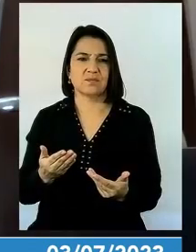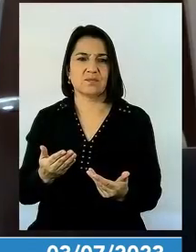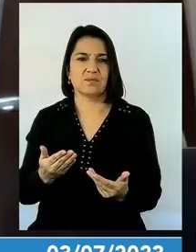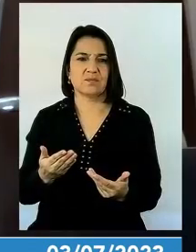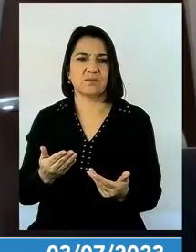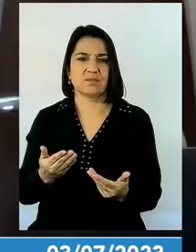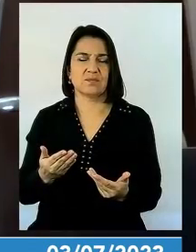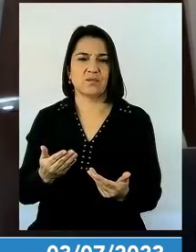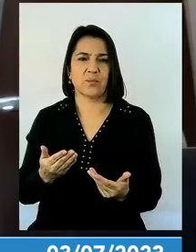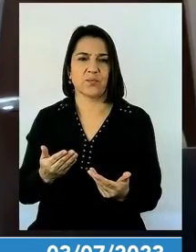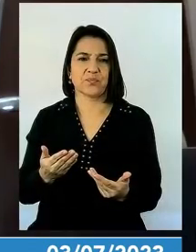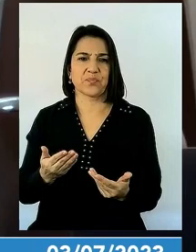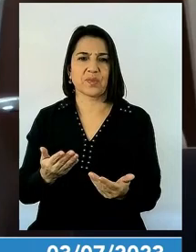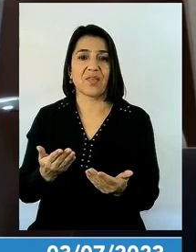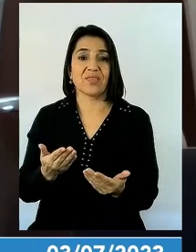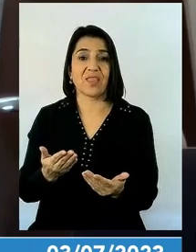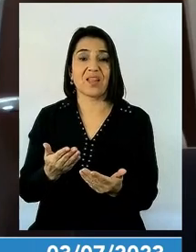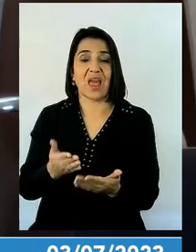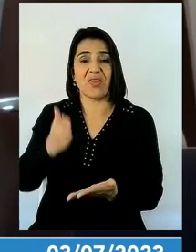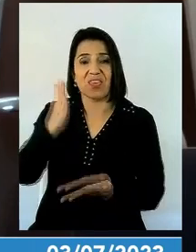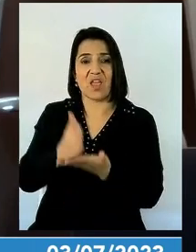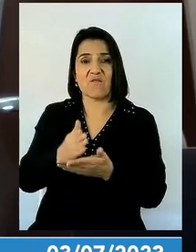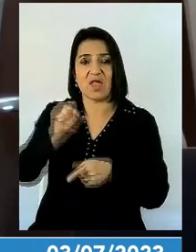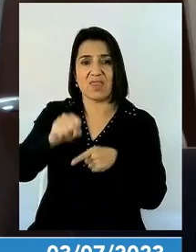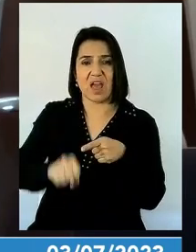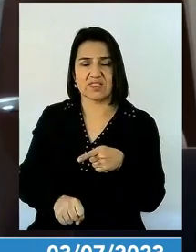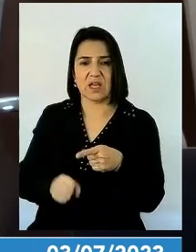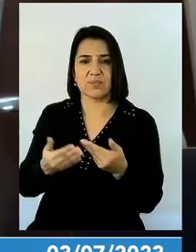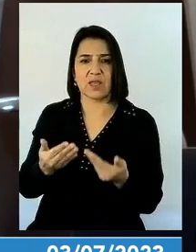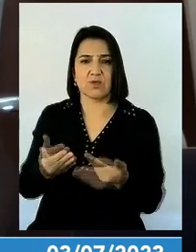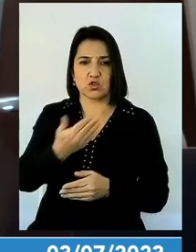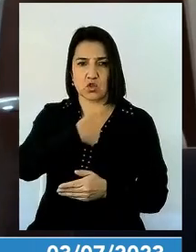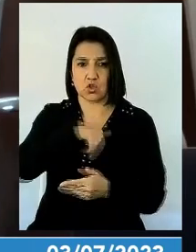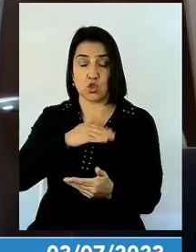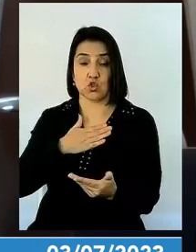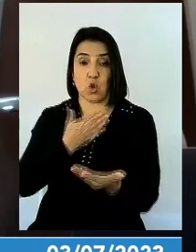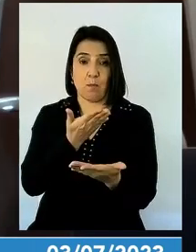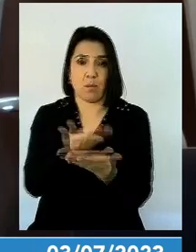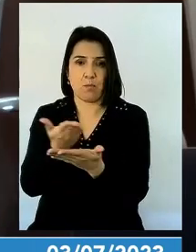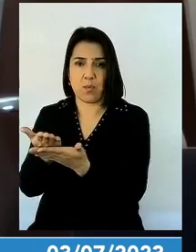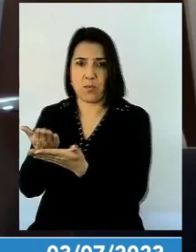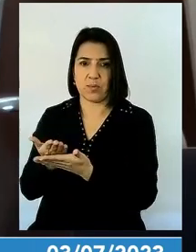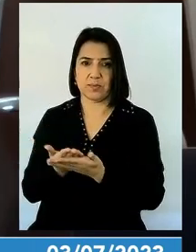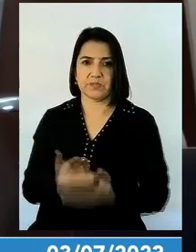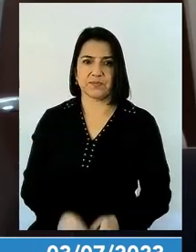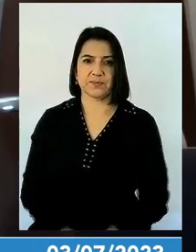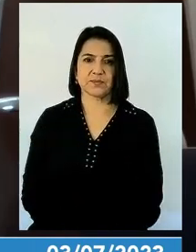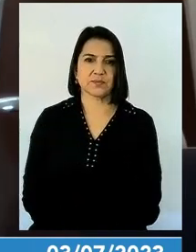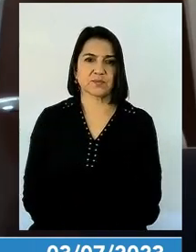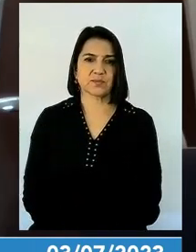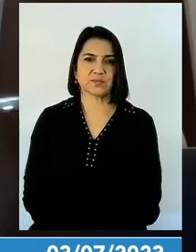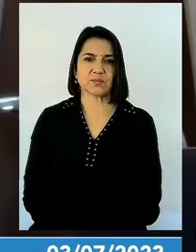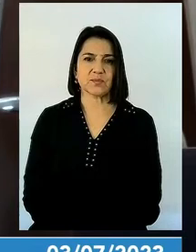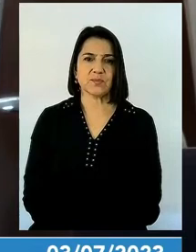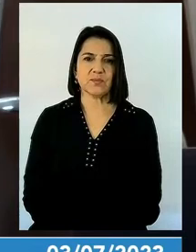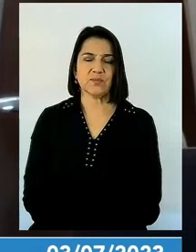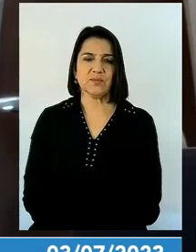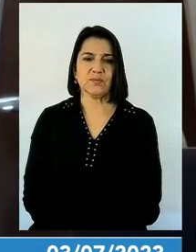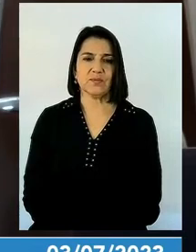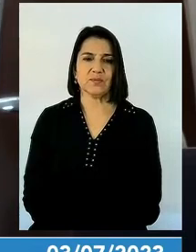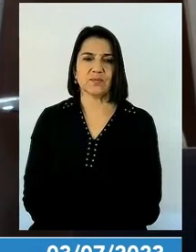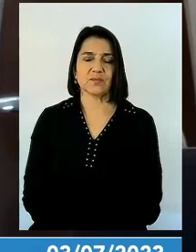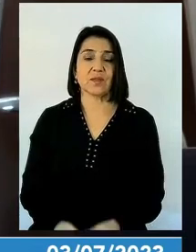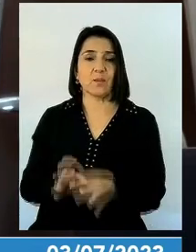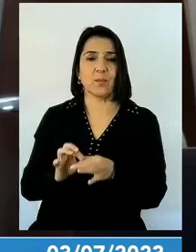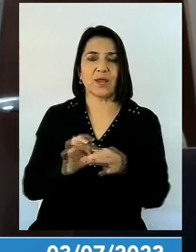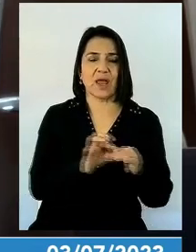la debida aceptación con respecto, digamos, a nuestros planteamientos y Para ello me voy a salir un poco